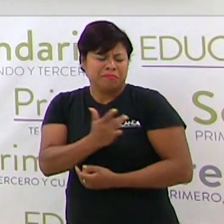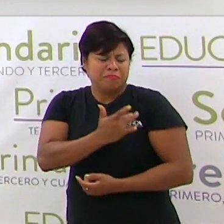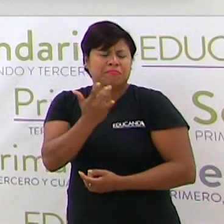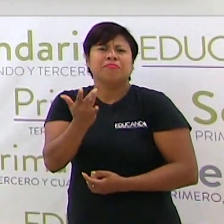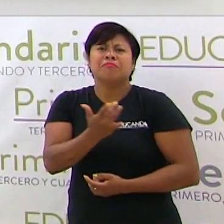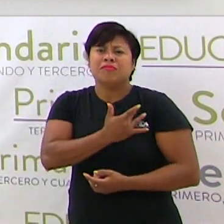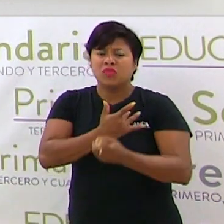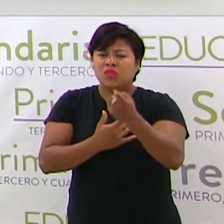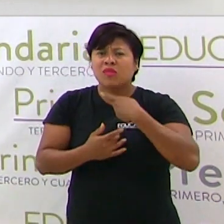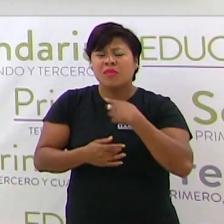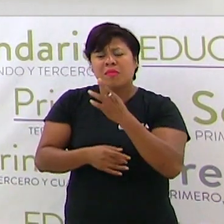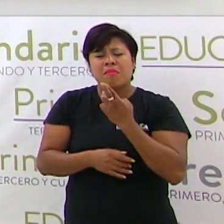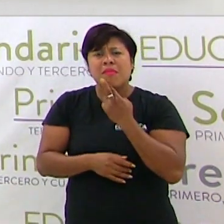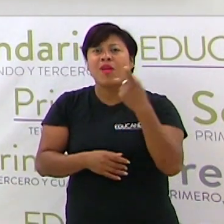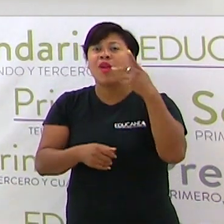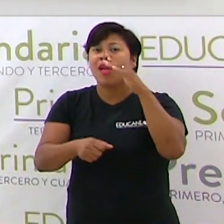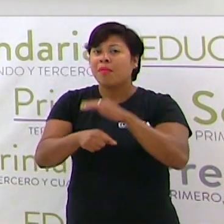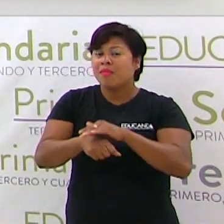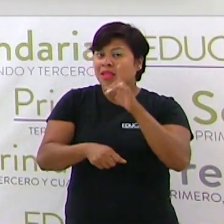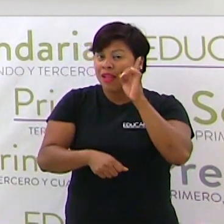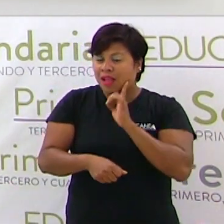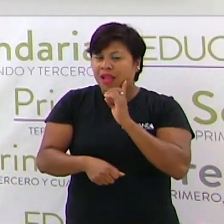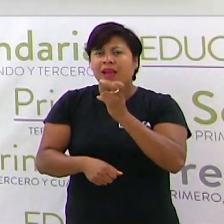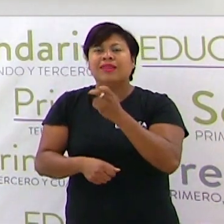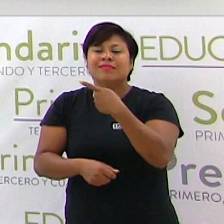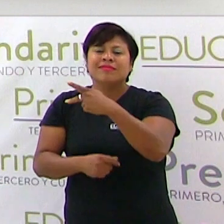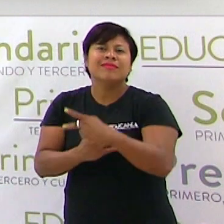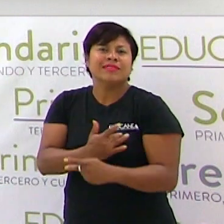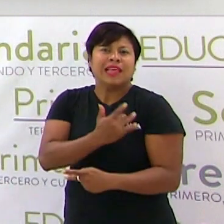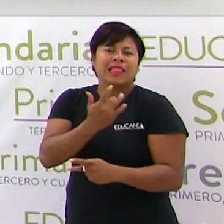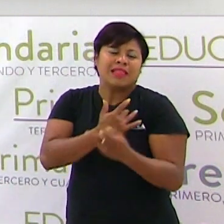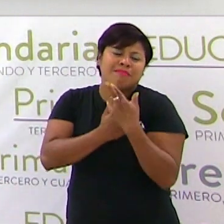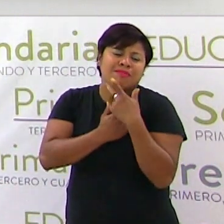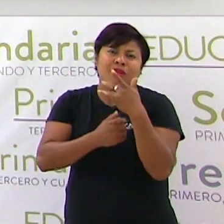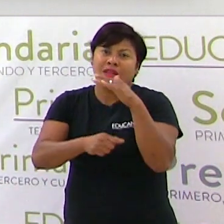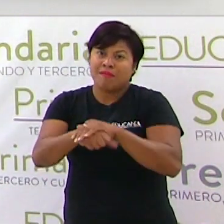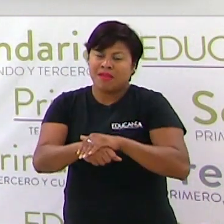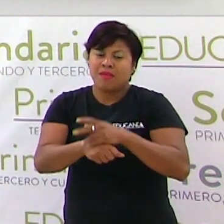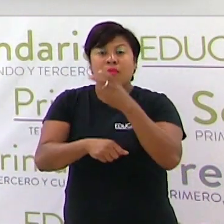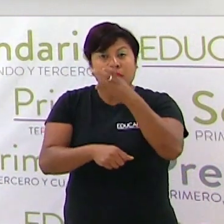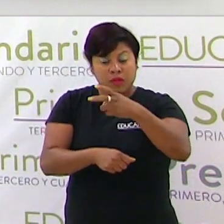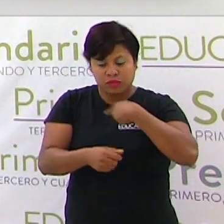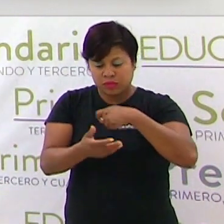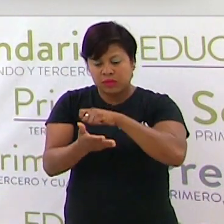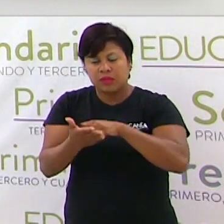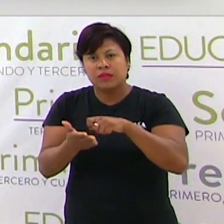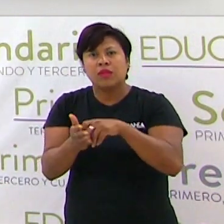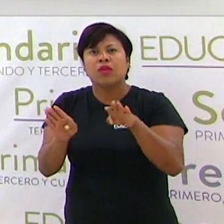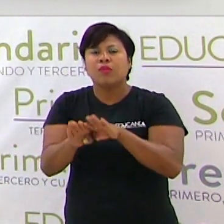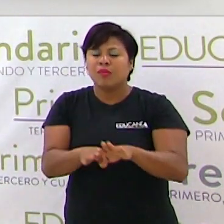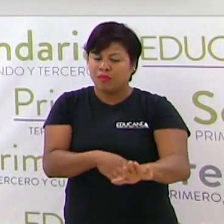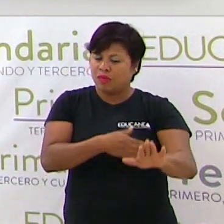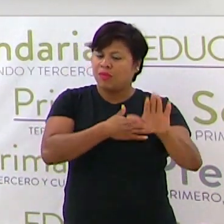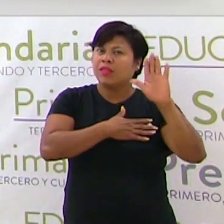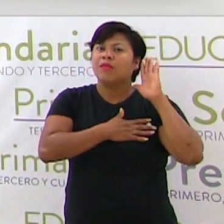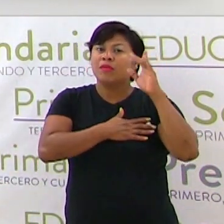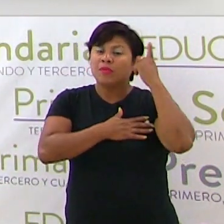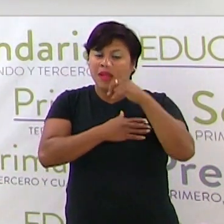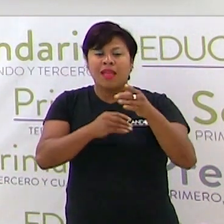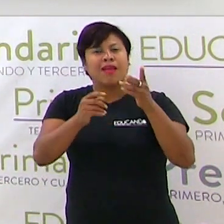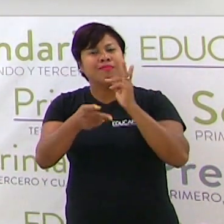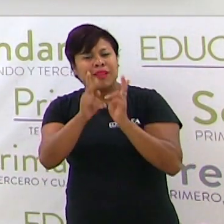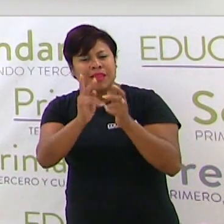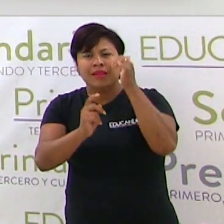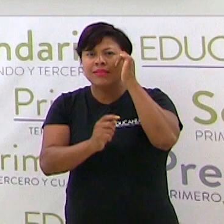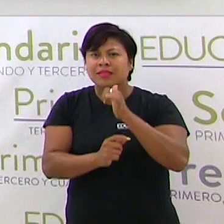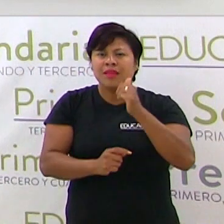eres mi mejor amiga, está expresando algo que siente, ¿verdad? Por eso te escribo, como lo prometimos, para contarnos siempre